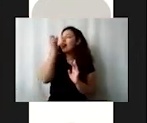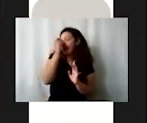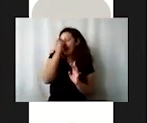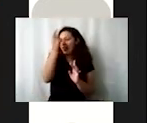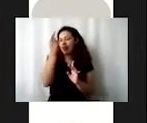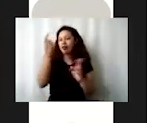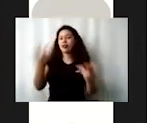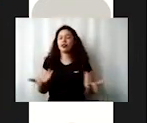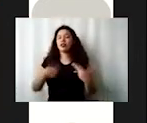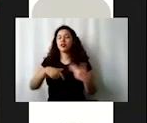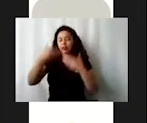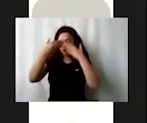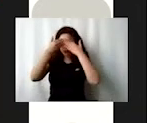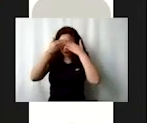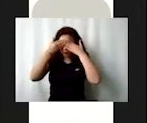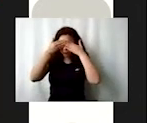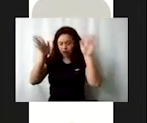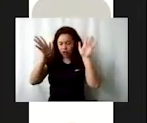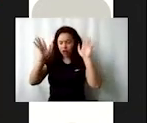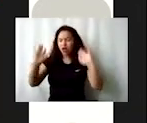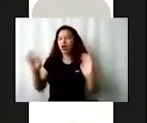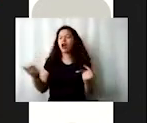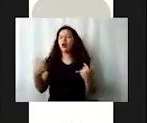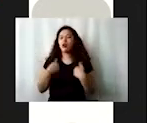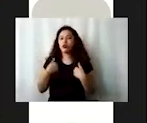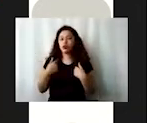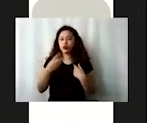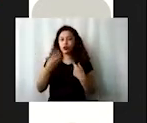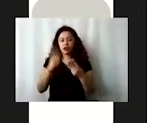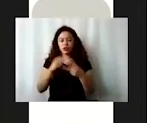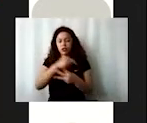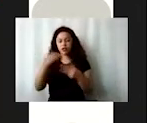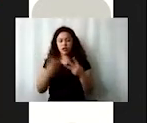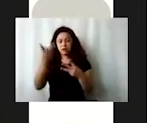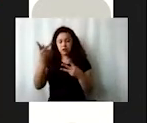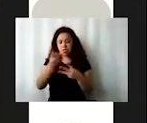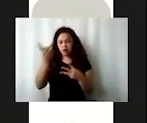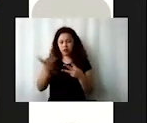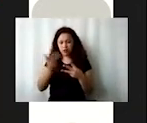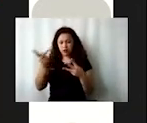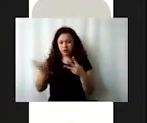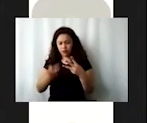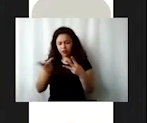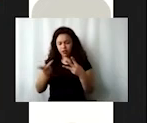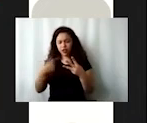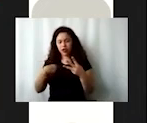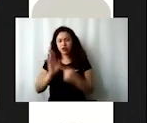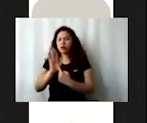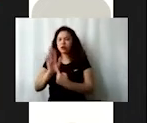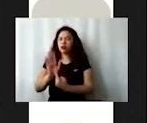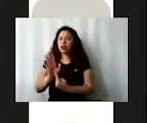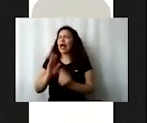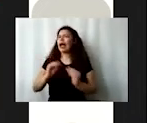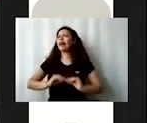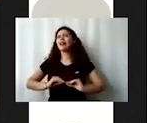haciendo conciencia a la hora de que yo hice estas 3 preguntas y de lo que yo voy mostrando, por supuesto que